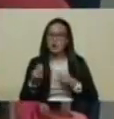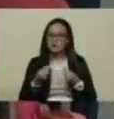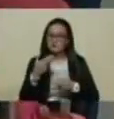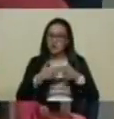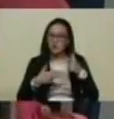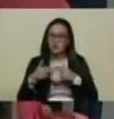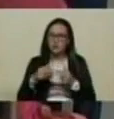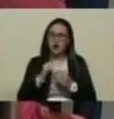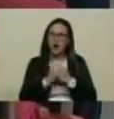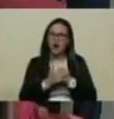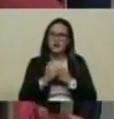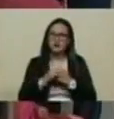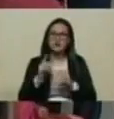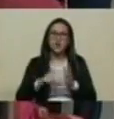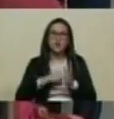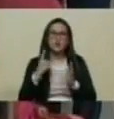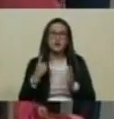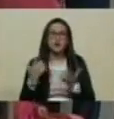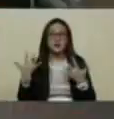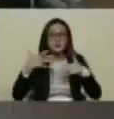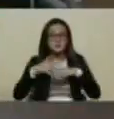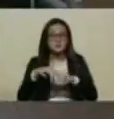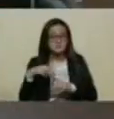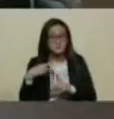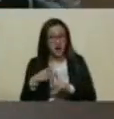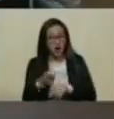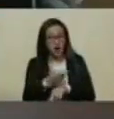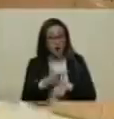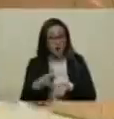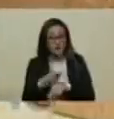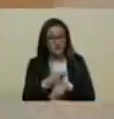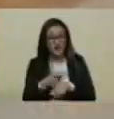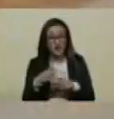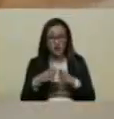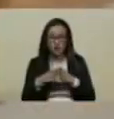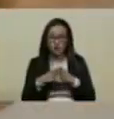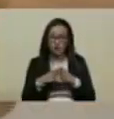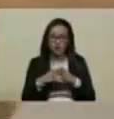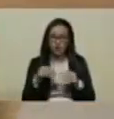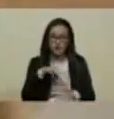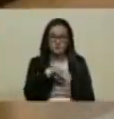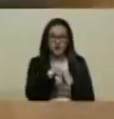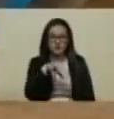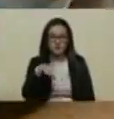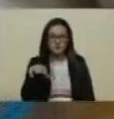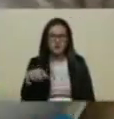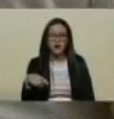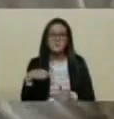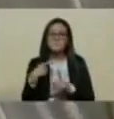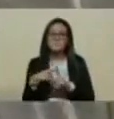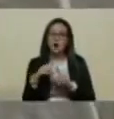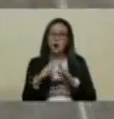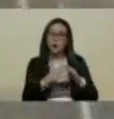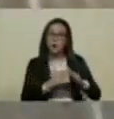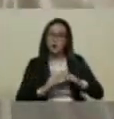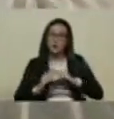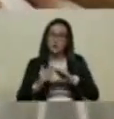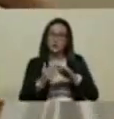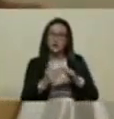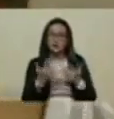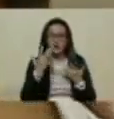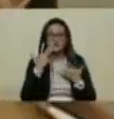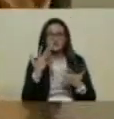escuela hecha con la integración del gobierno nacional, el regional y el municipal, y sobre todo con la comunidad, que ha visto,